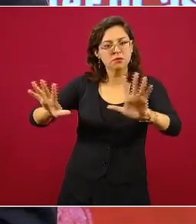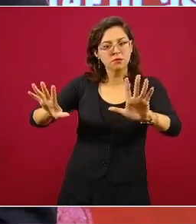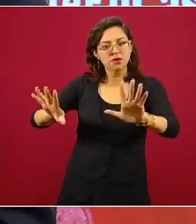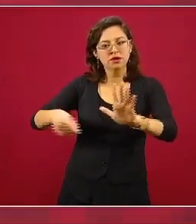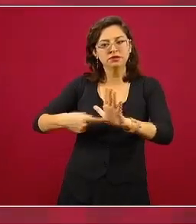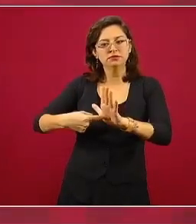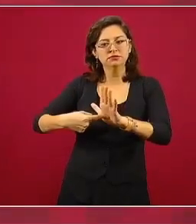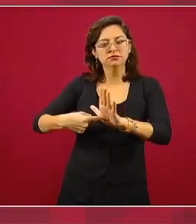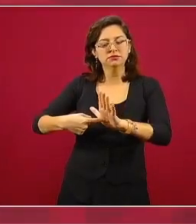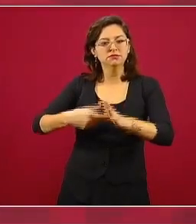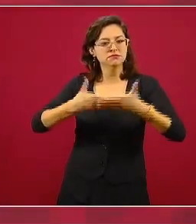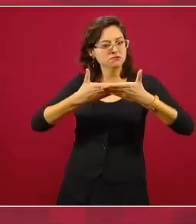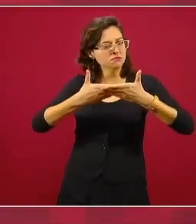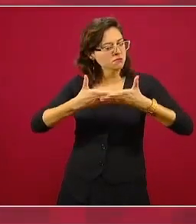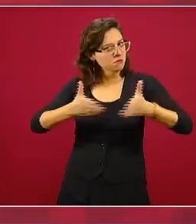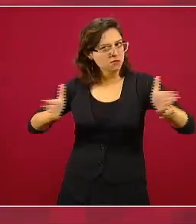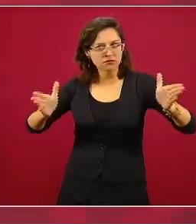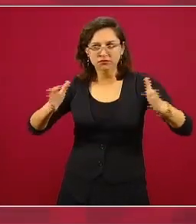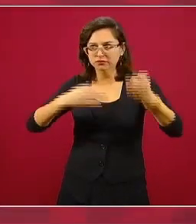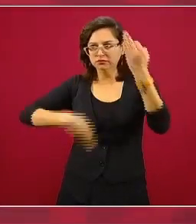es cada vez más pública,